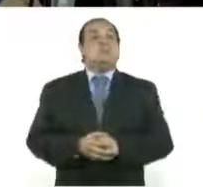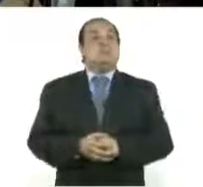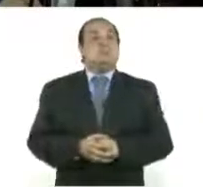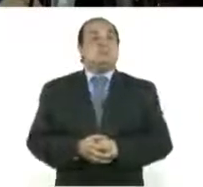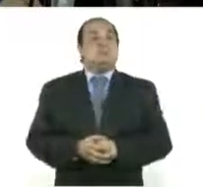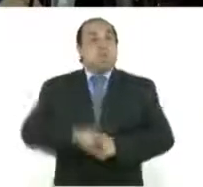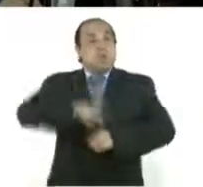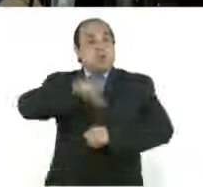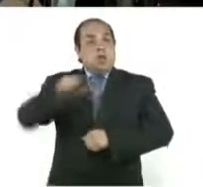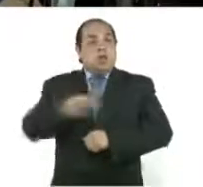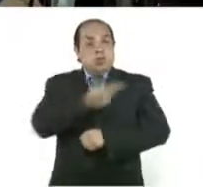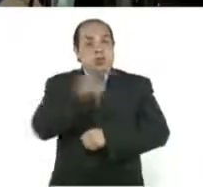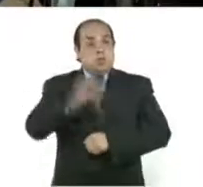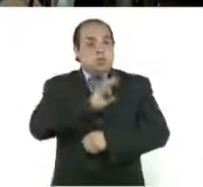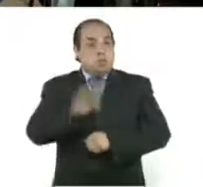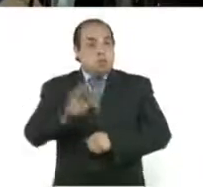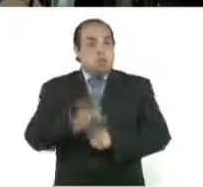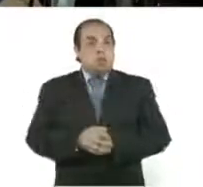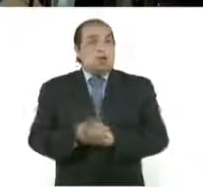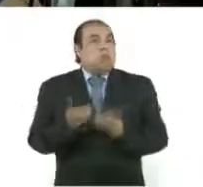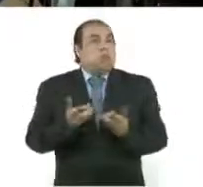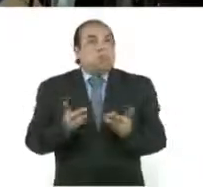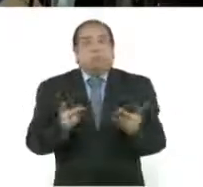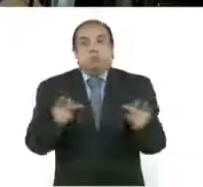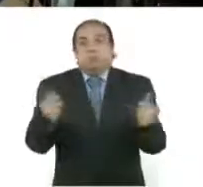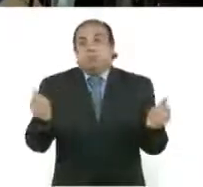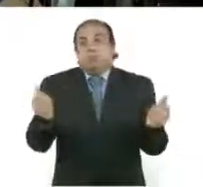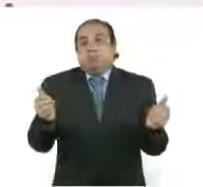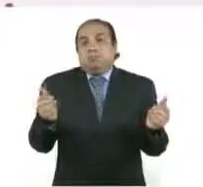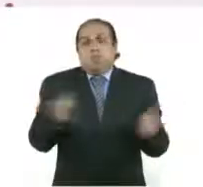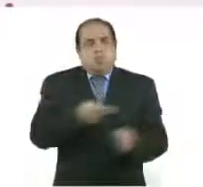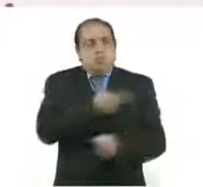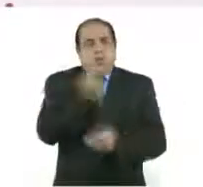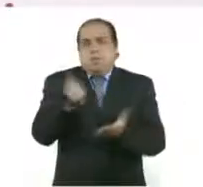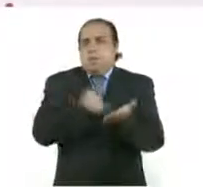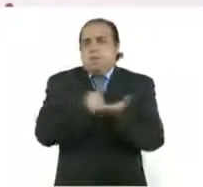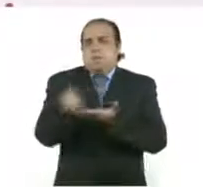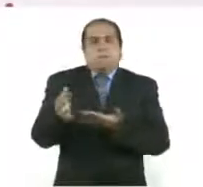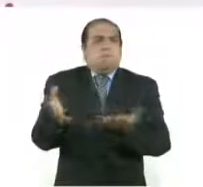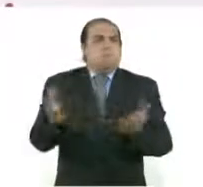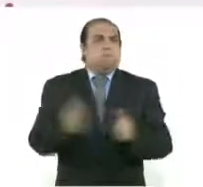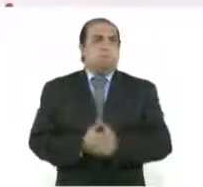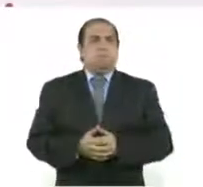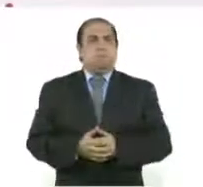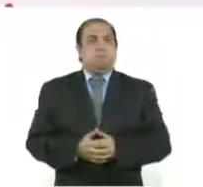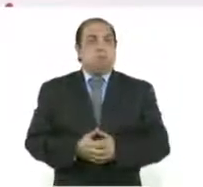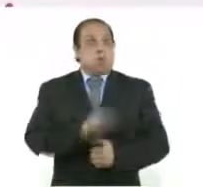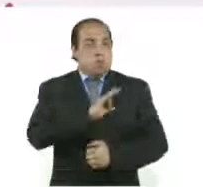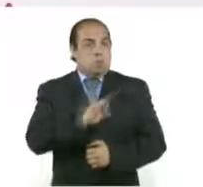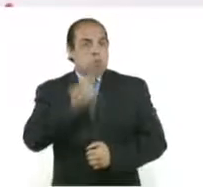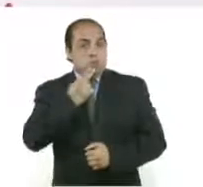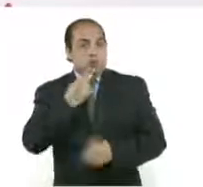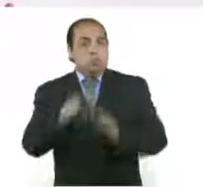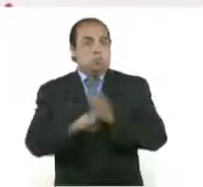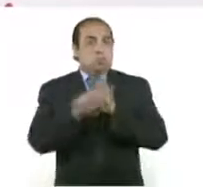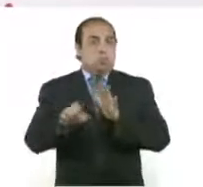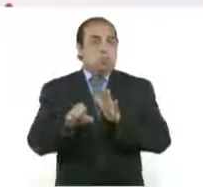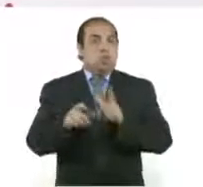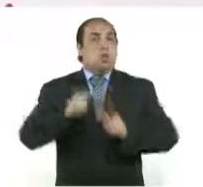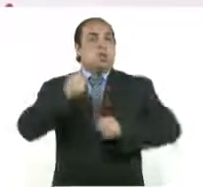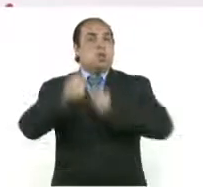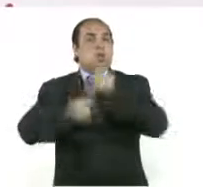hacer uso de sus recursos como ustedes quieran, Lo van a poder usar en una tienda